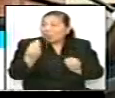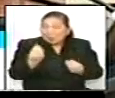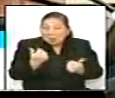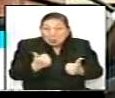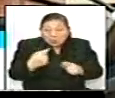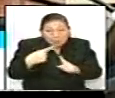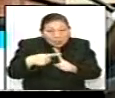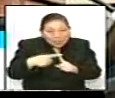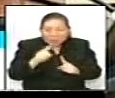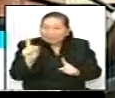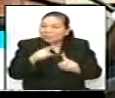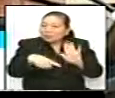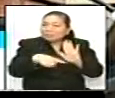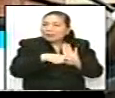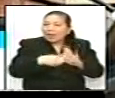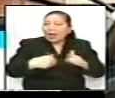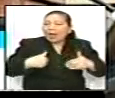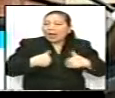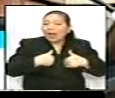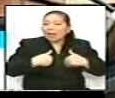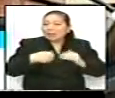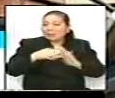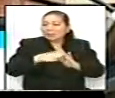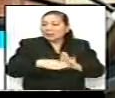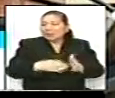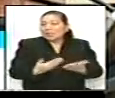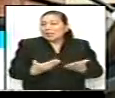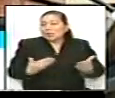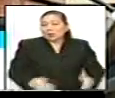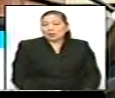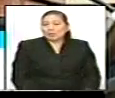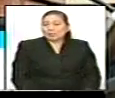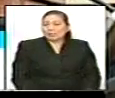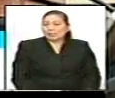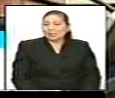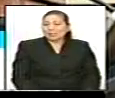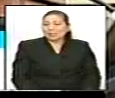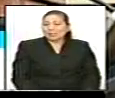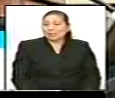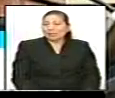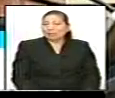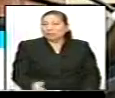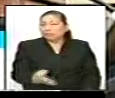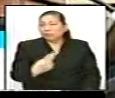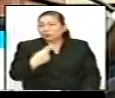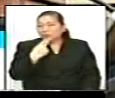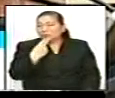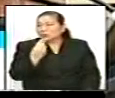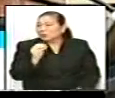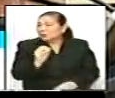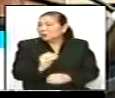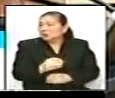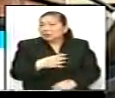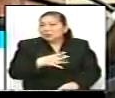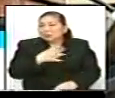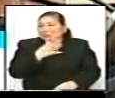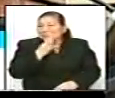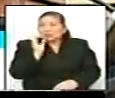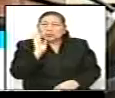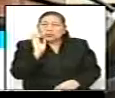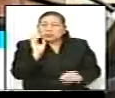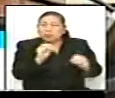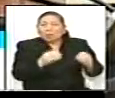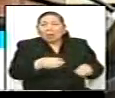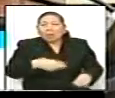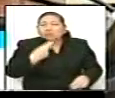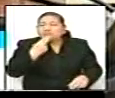por ejemplo presencia de ganado que come no sé qué cosas, presencia de ganado porcino que no sabemos cómo lo alimentan, y una contaminación